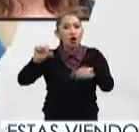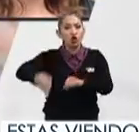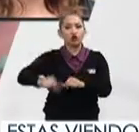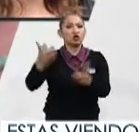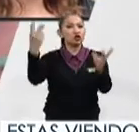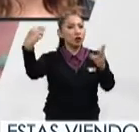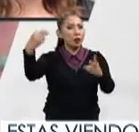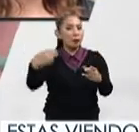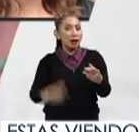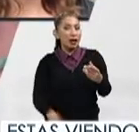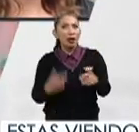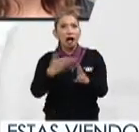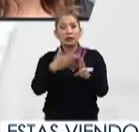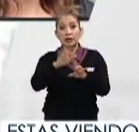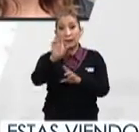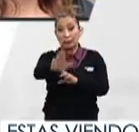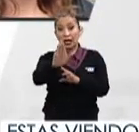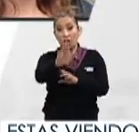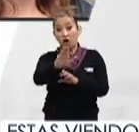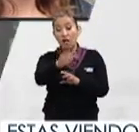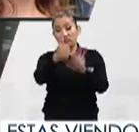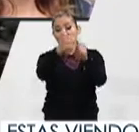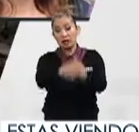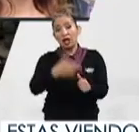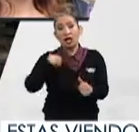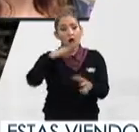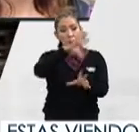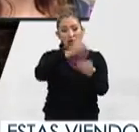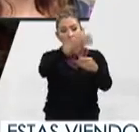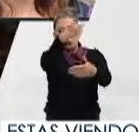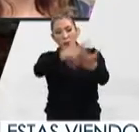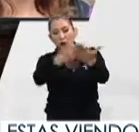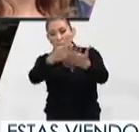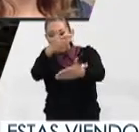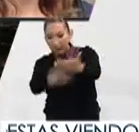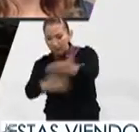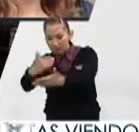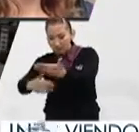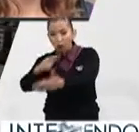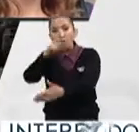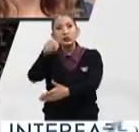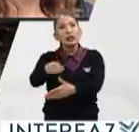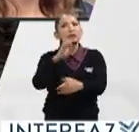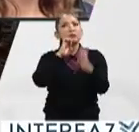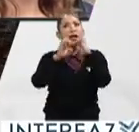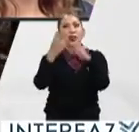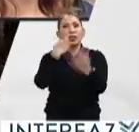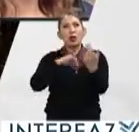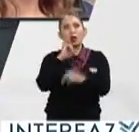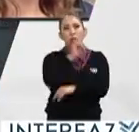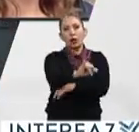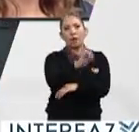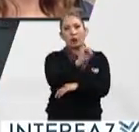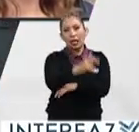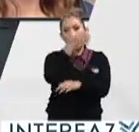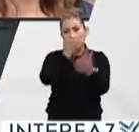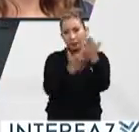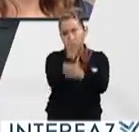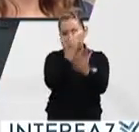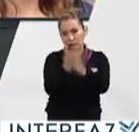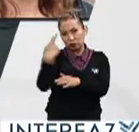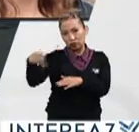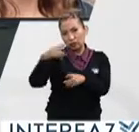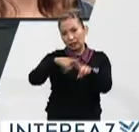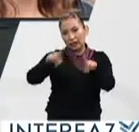día de hoy, ya que durará hasta el miércoles, los programas completos. Ustedes, los periodistas, estarán regresando el jueves por la mañana a